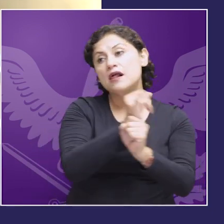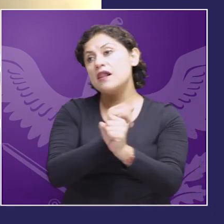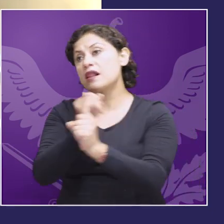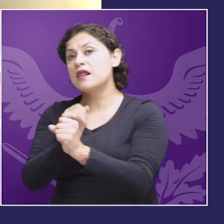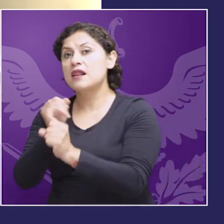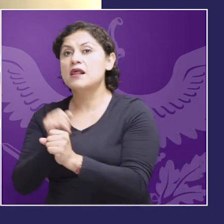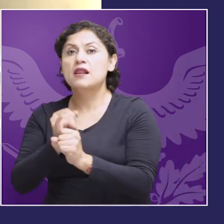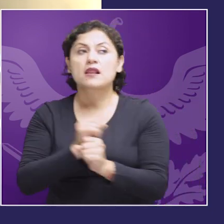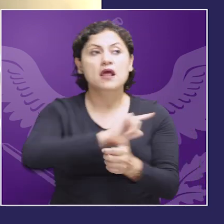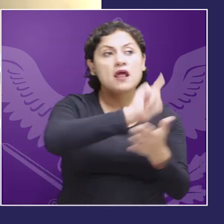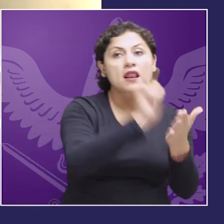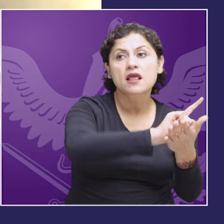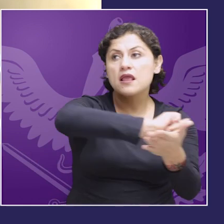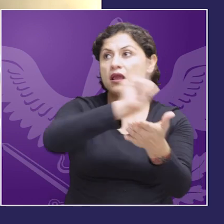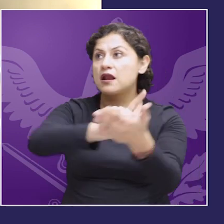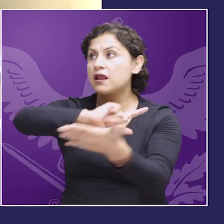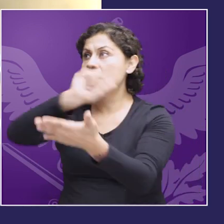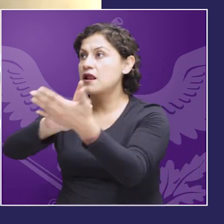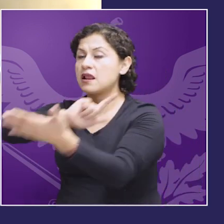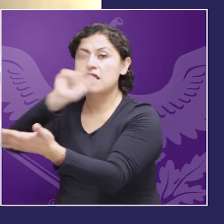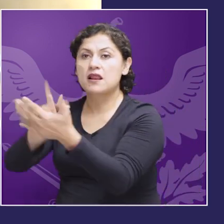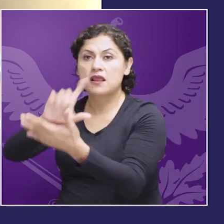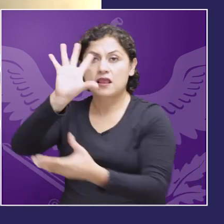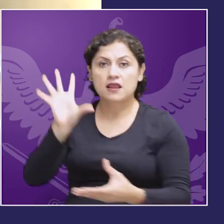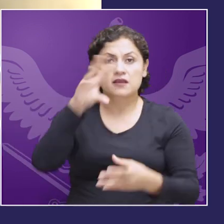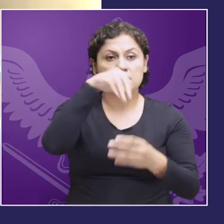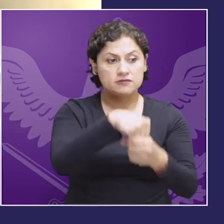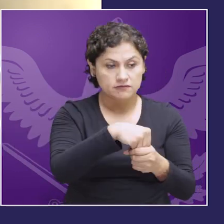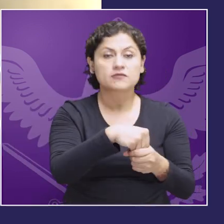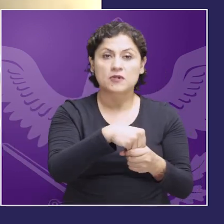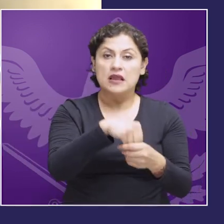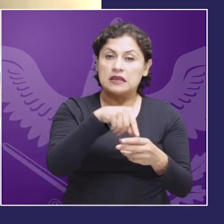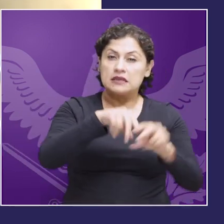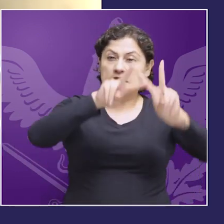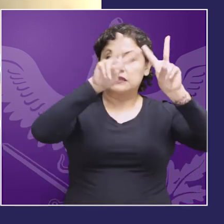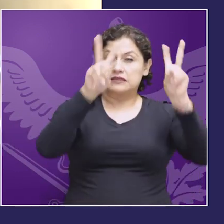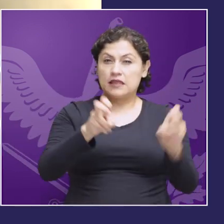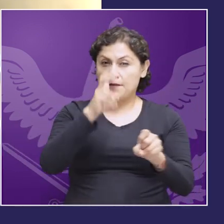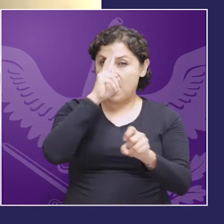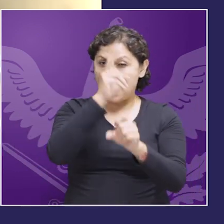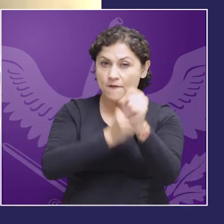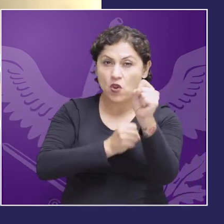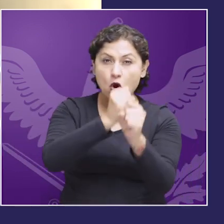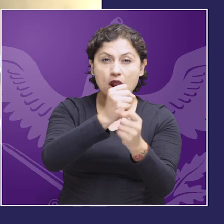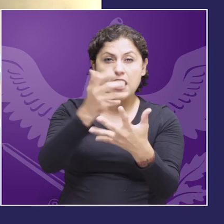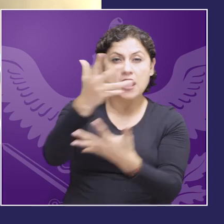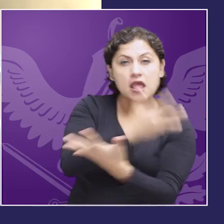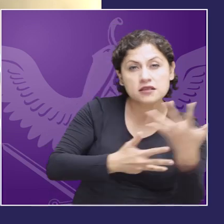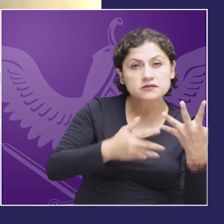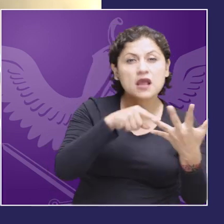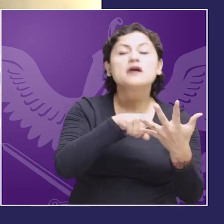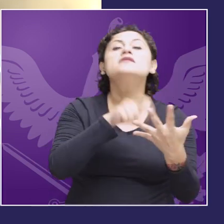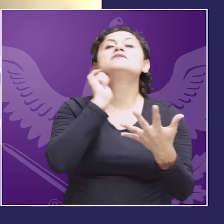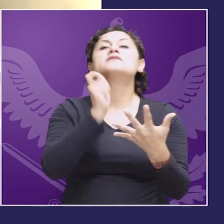ha venido señalando la necesidad de recoger leyes de todas las formas de violencia en leyes integrales, porque la